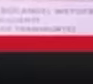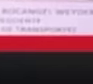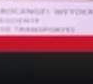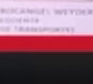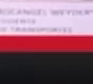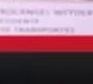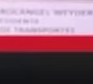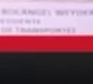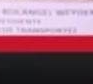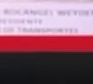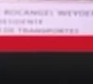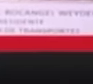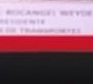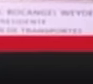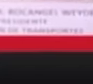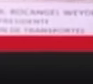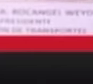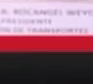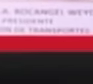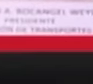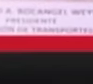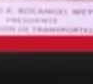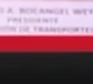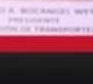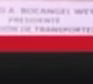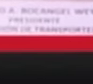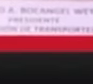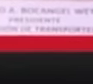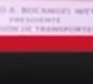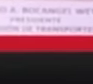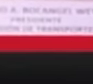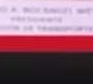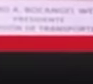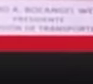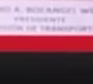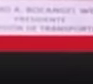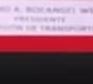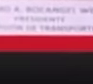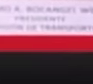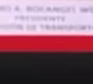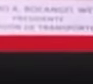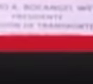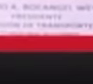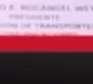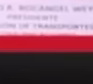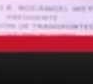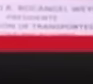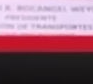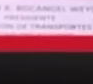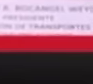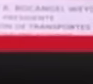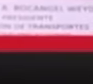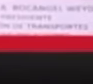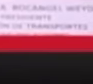en octubre, ¿no? En septiembre. Está acá en el comercio donde dice Castañeda